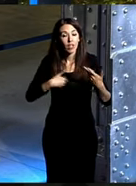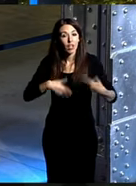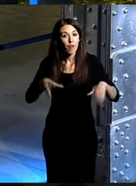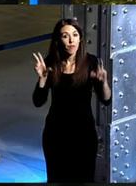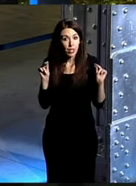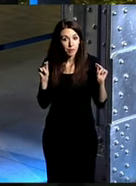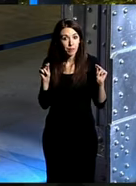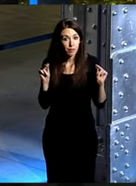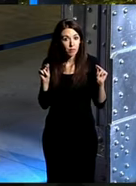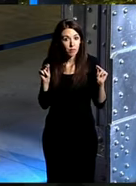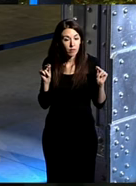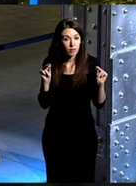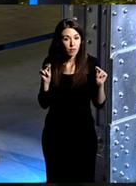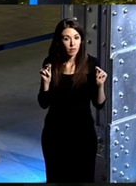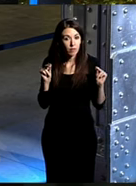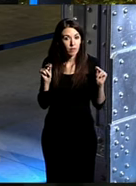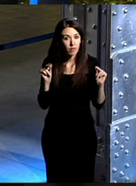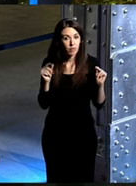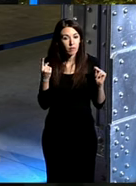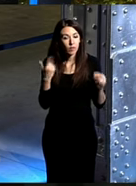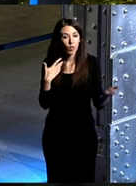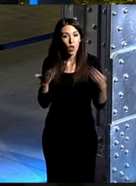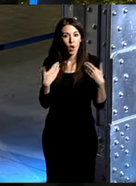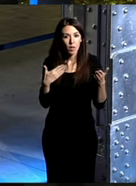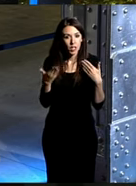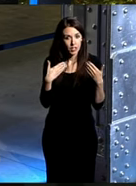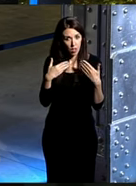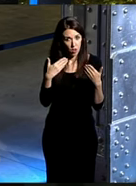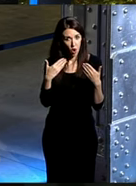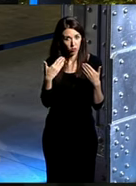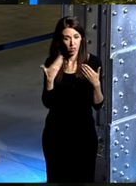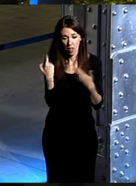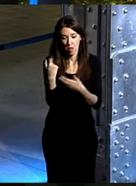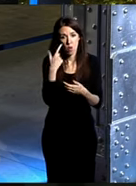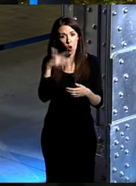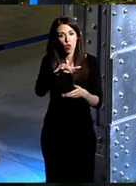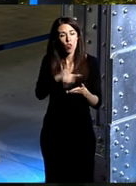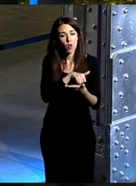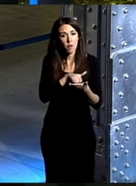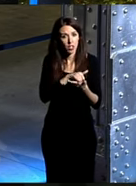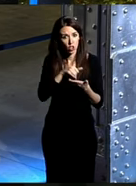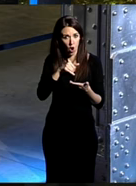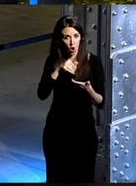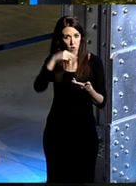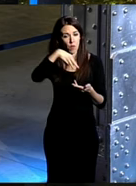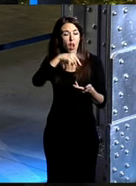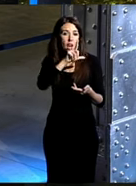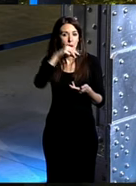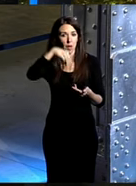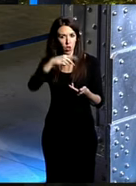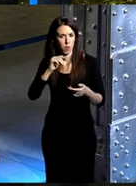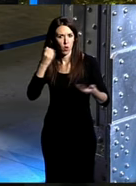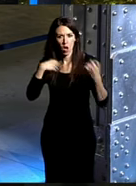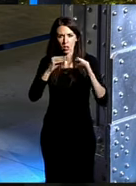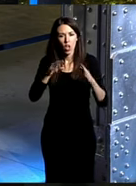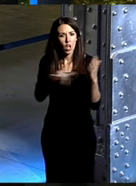termino, a una conversación que tuve con Lev Manovich hace poco en Nueva York. Lev Manovich, este gran personaje, me mostró